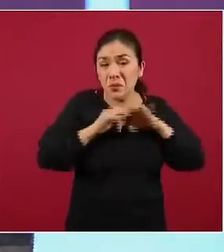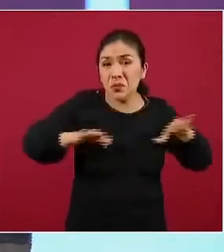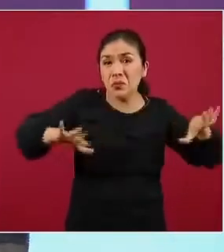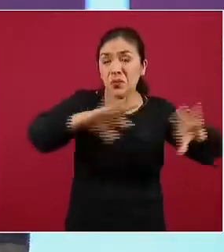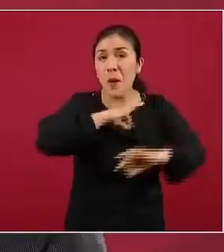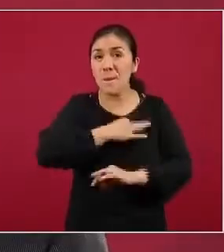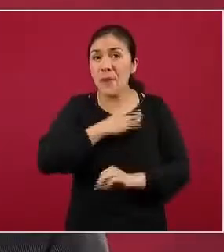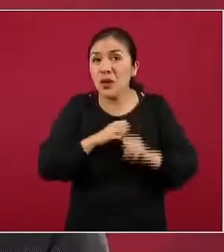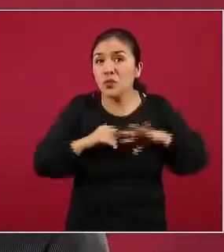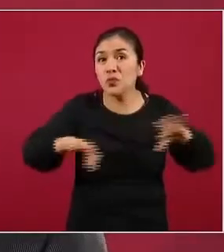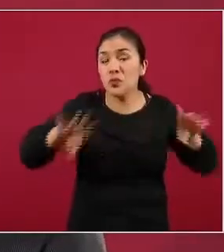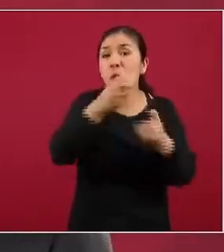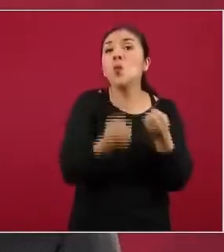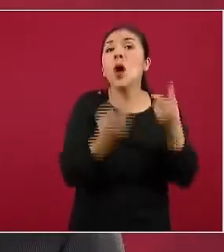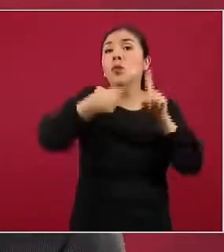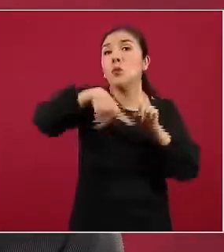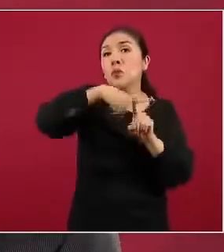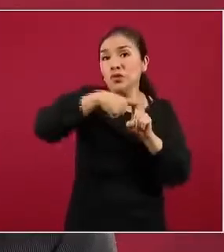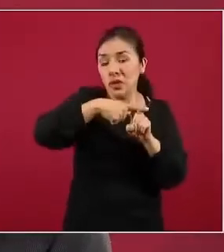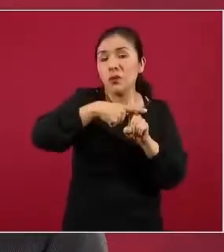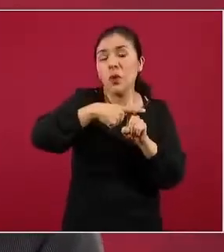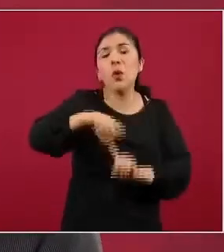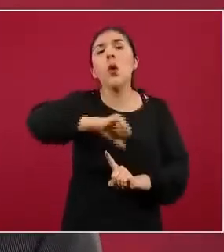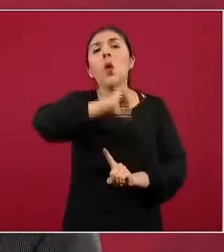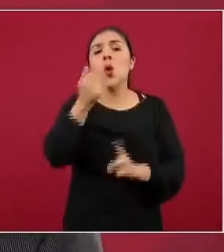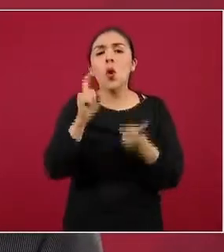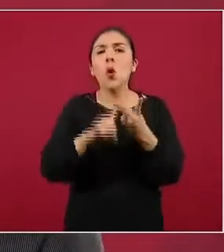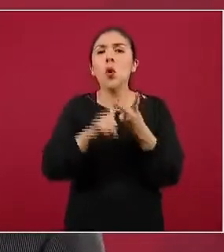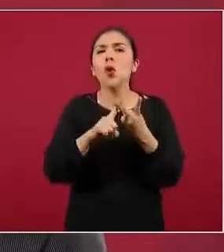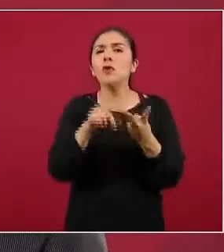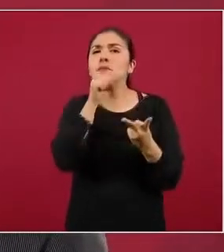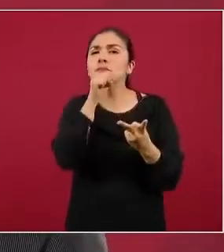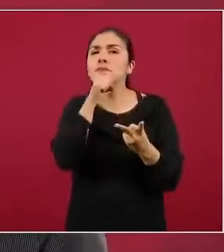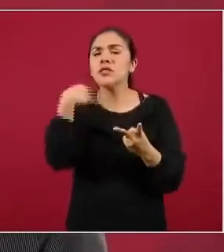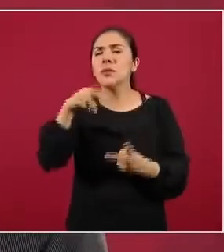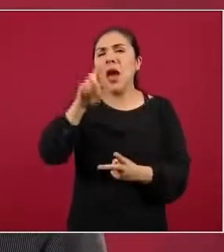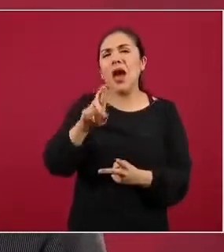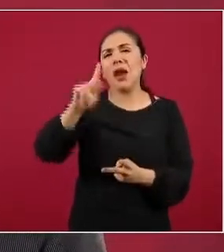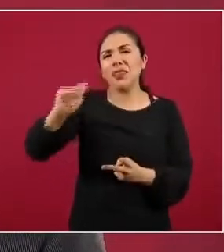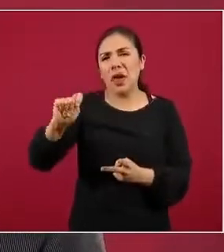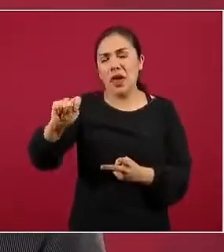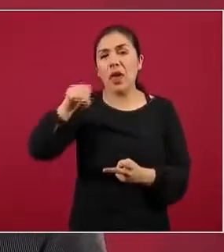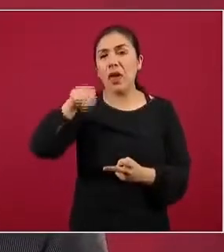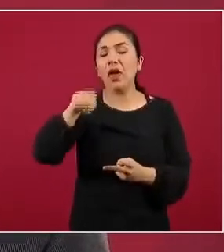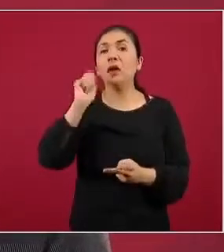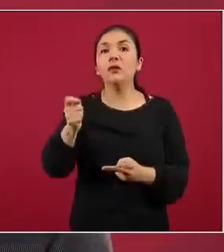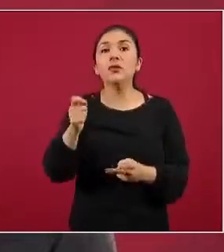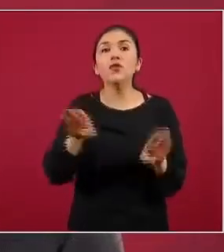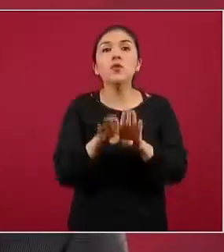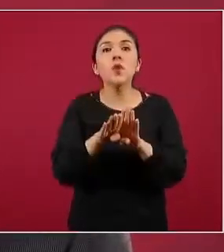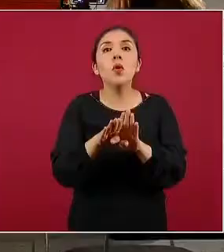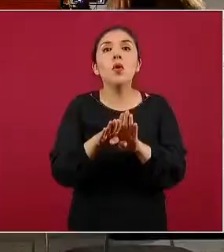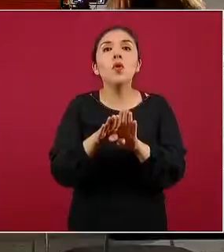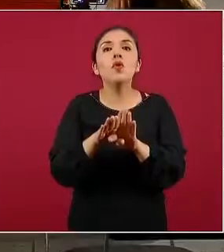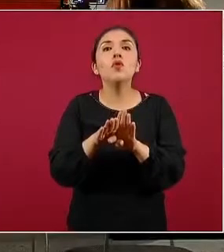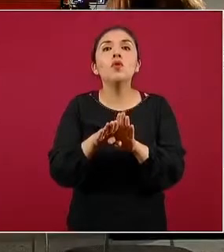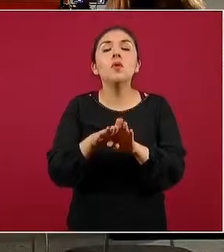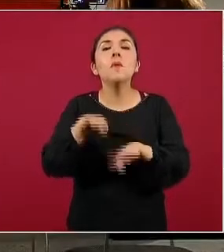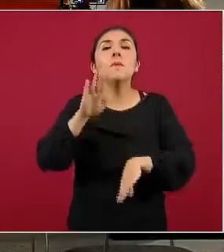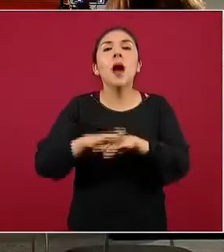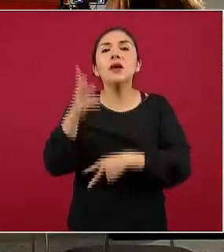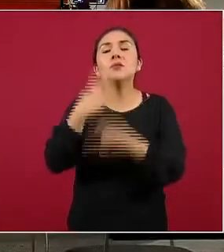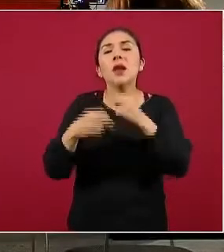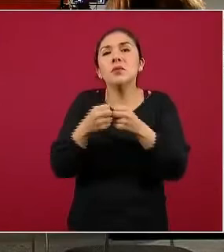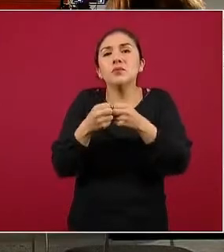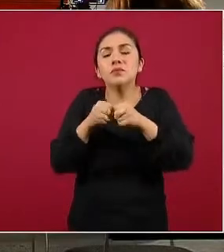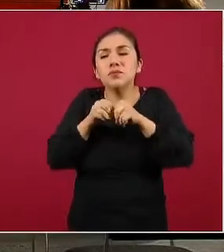virus, el porcentaje de positividad y un índice, que es el RT, el número secundario de reproducción en el tiempo.